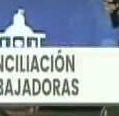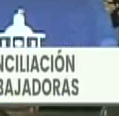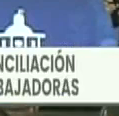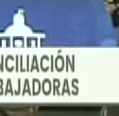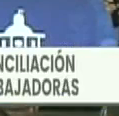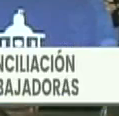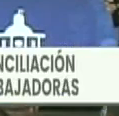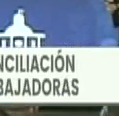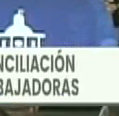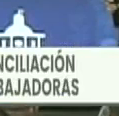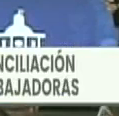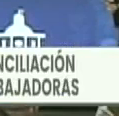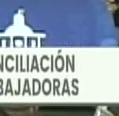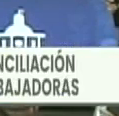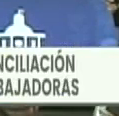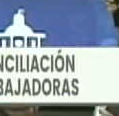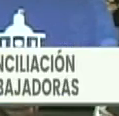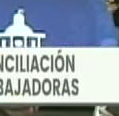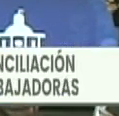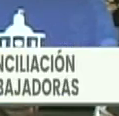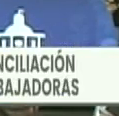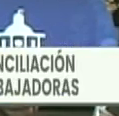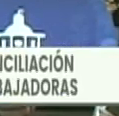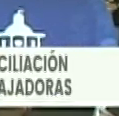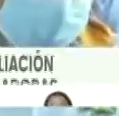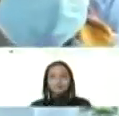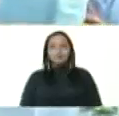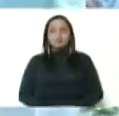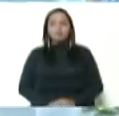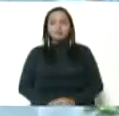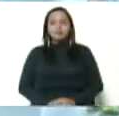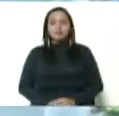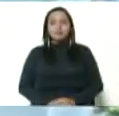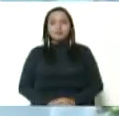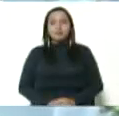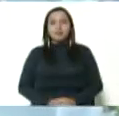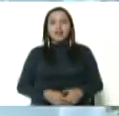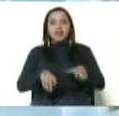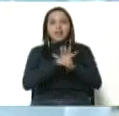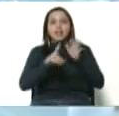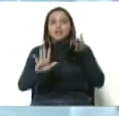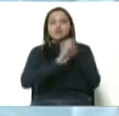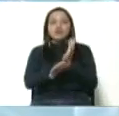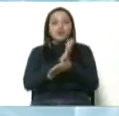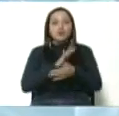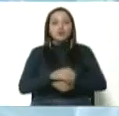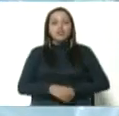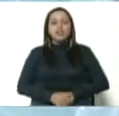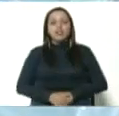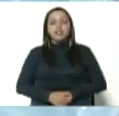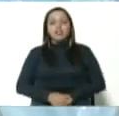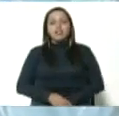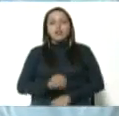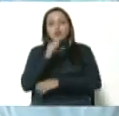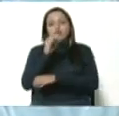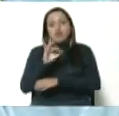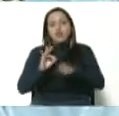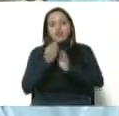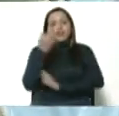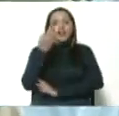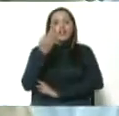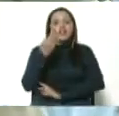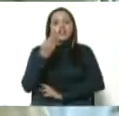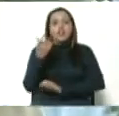ley orgánica del sistema económico comunal, la ley orgánica sobre el Consejo Federal de Gobierno que habla del tema de las